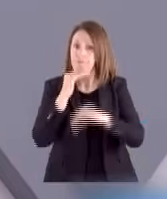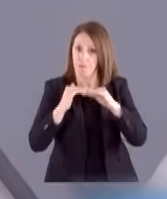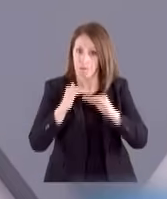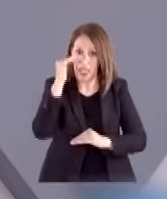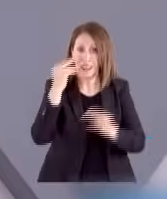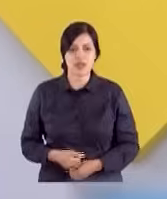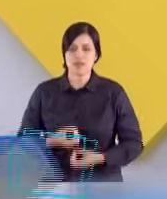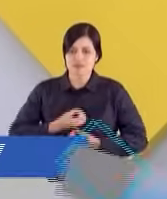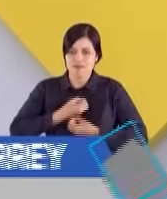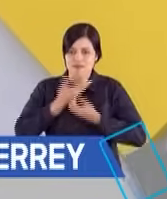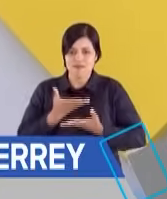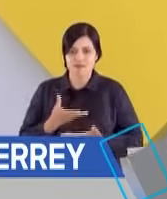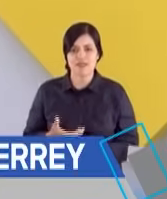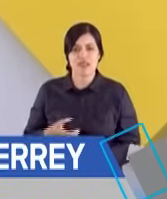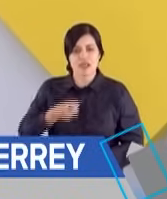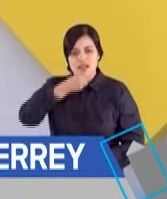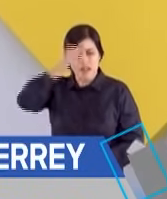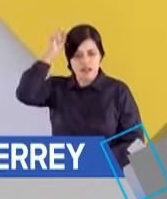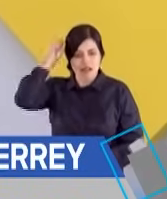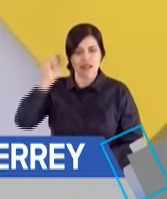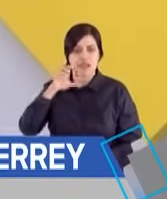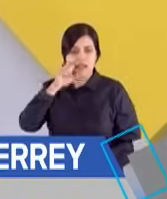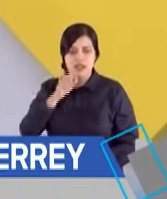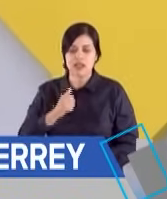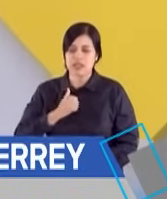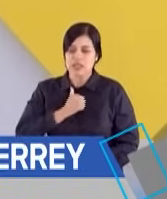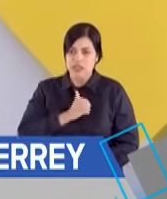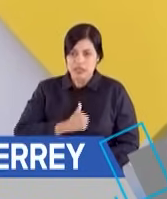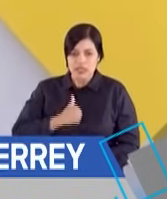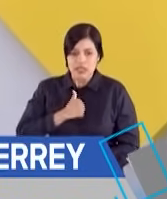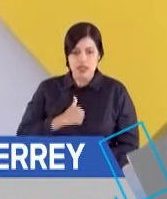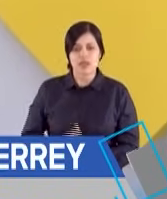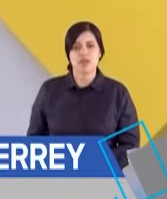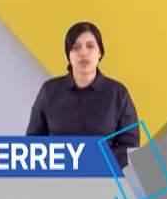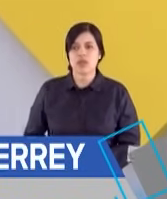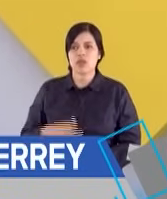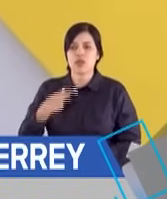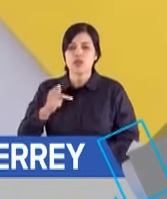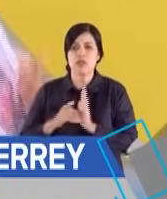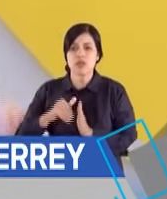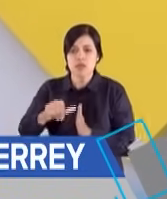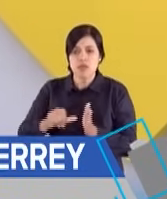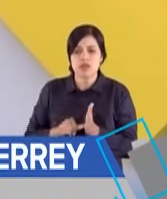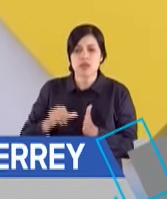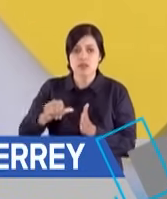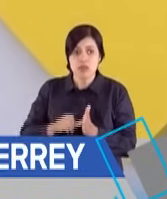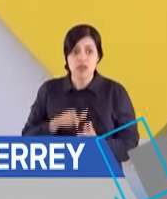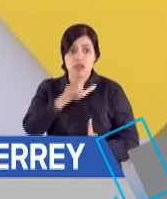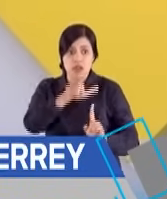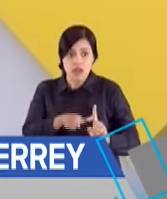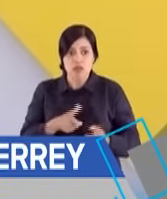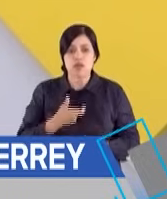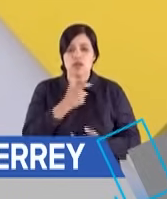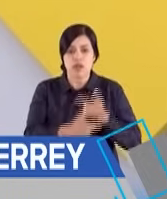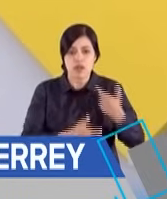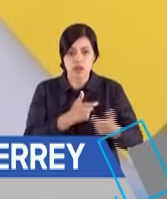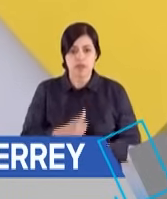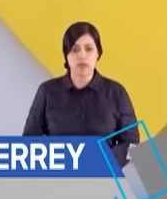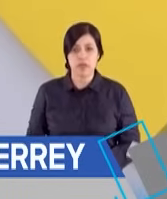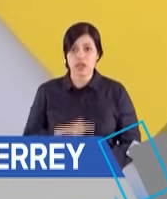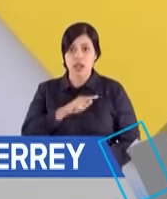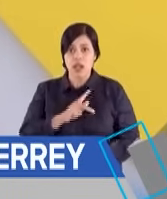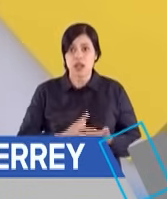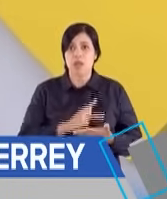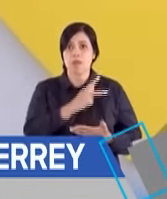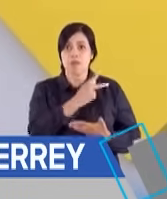cámaras de seguridad. Por su parte, Adrián de la Garza, candidato de la coalición Fuerza y Corazón por Nuevo León, anticipó que erradicará los puntos de venta